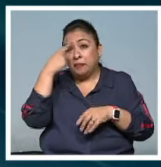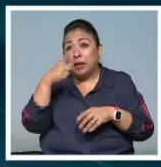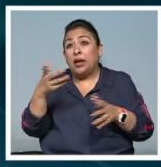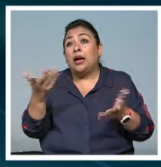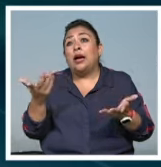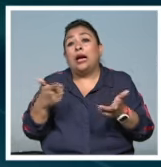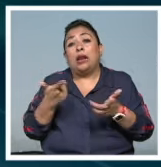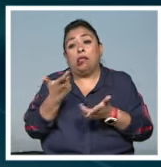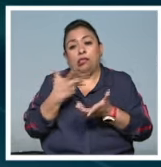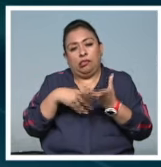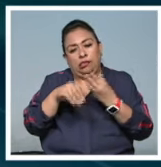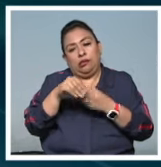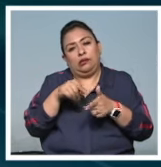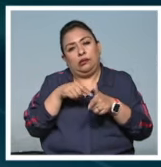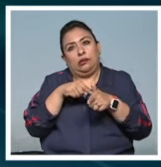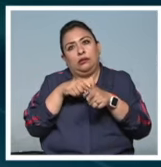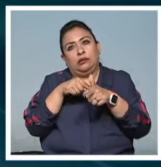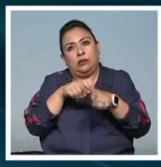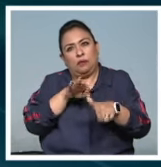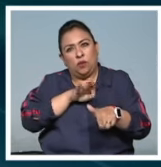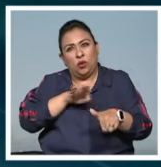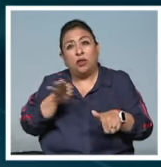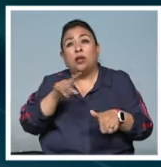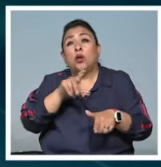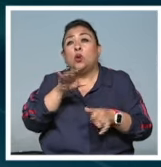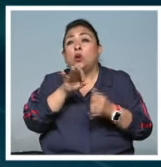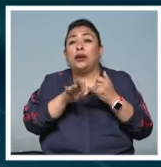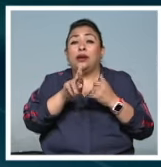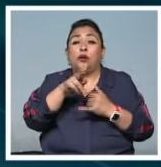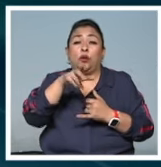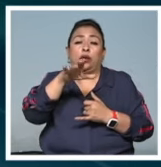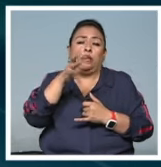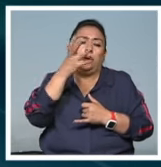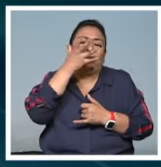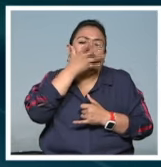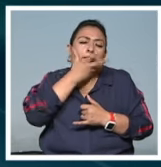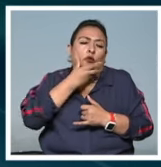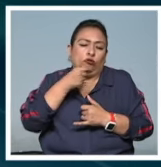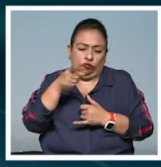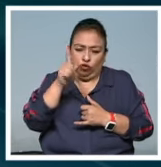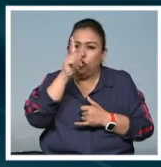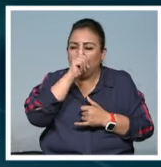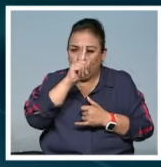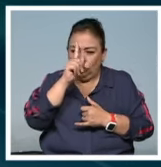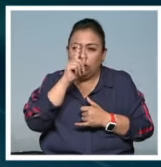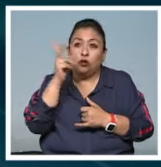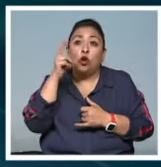recuperarse económicamente y terminó escribiendo un requiem hermoso también que les recomiendo